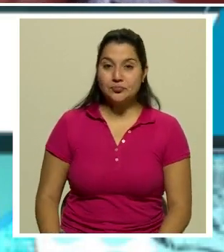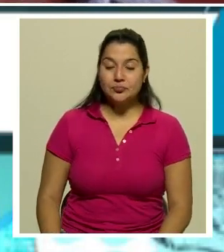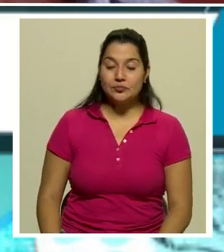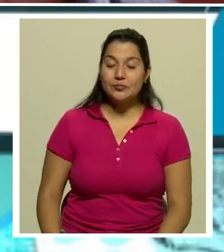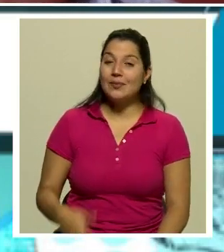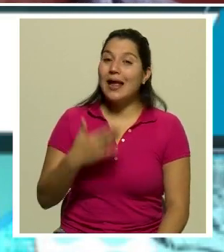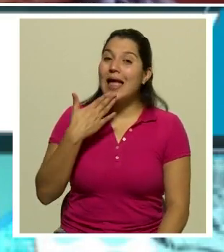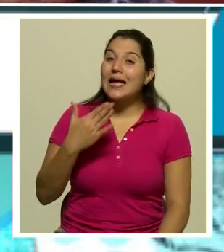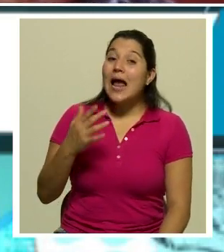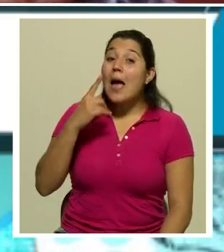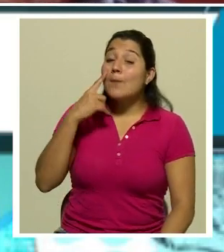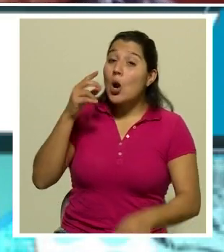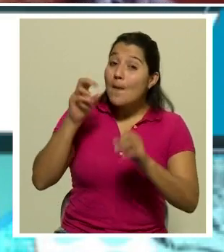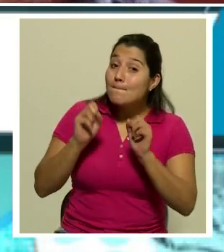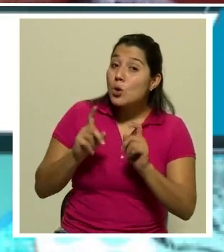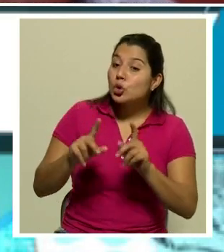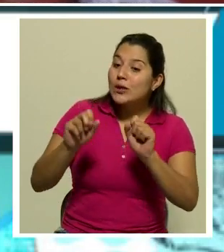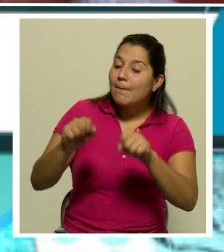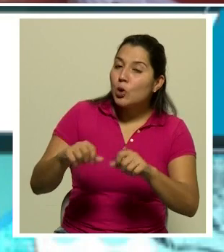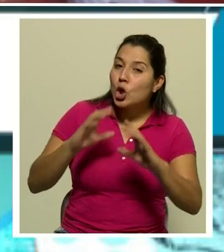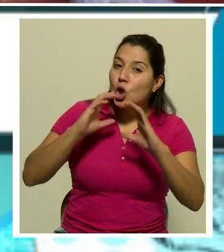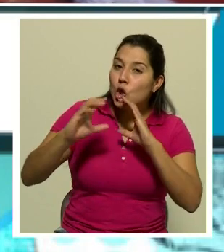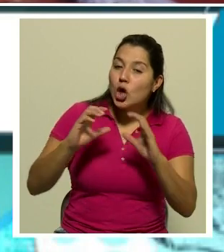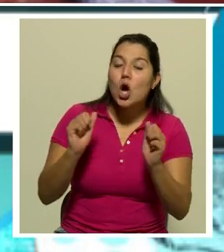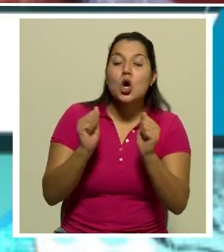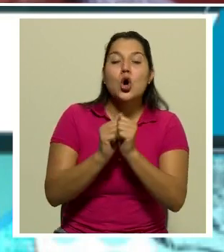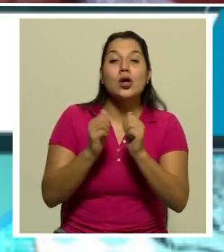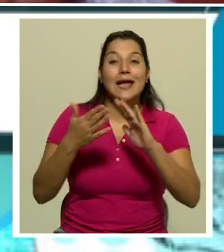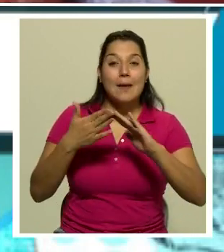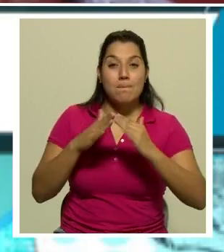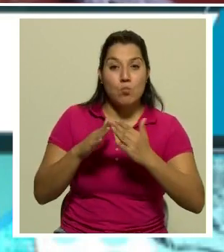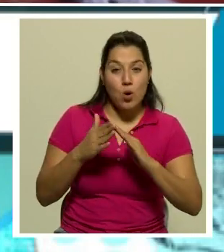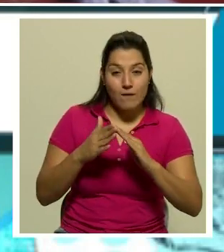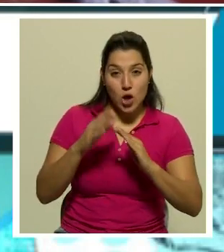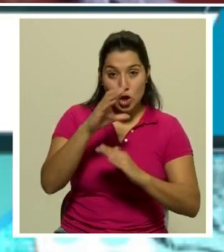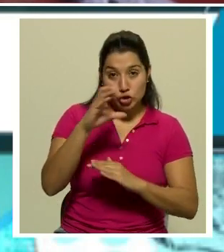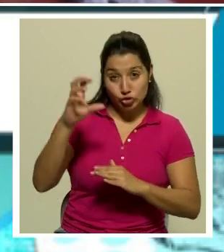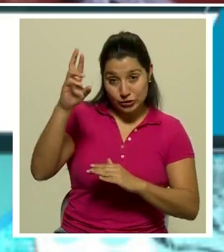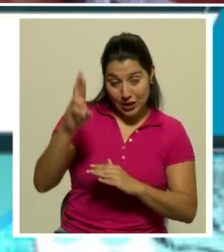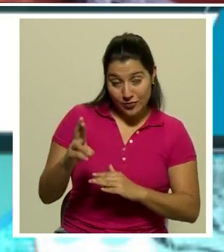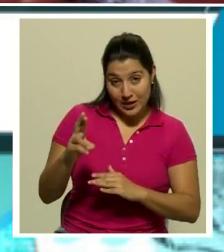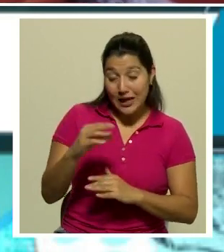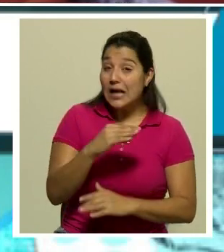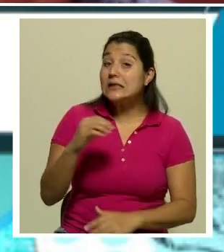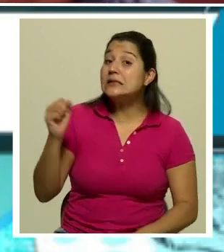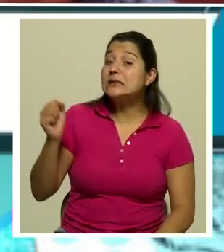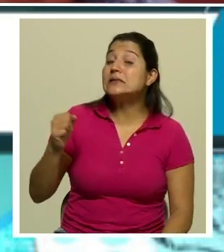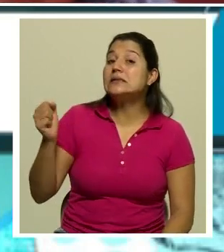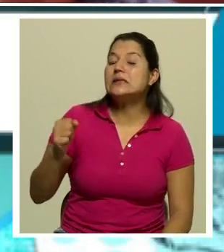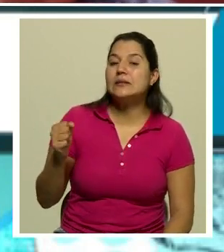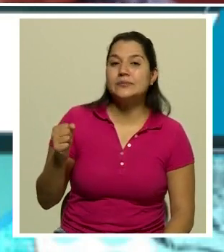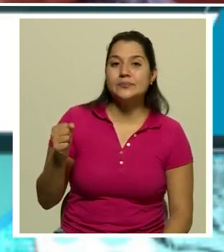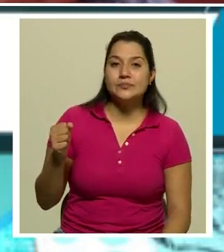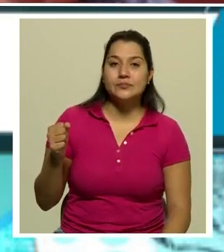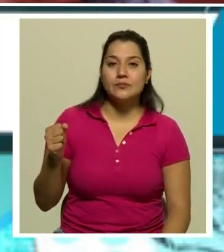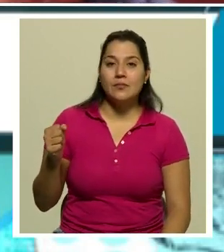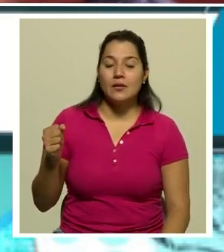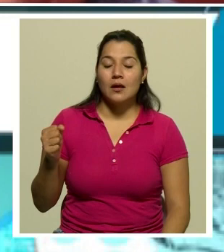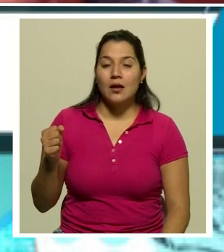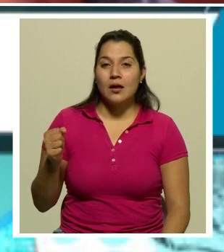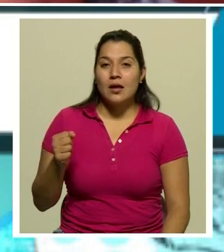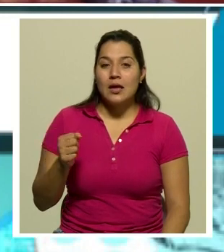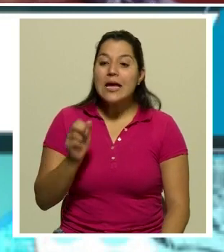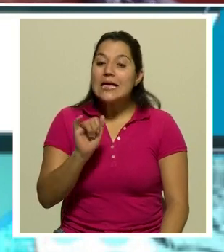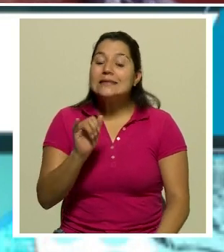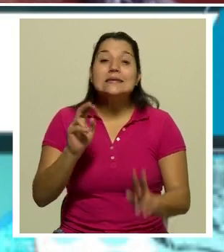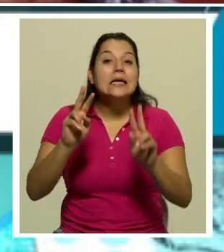Oportunidad de unirnos con el pueblo costarricense a través de esta emisora. Y sí, efectivamente, el tema es